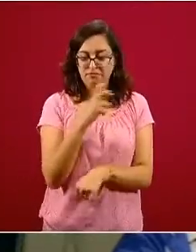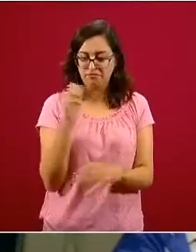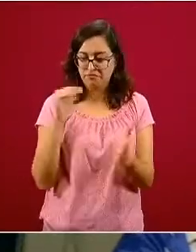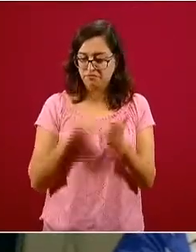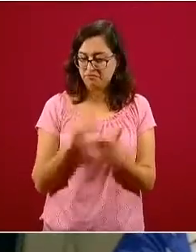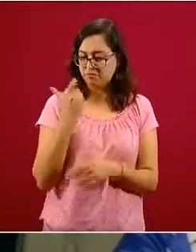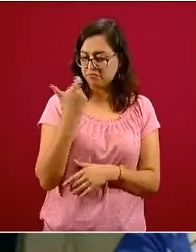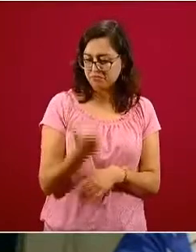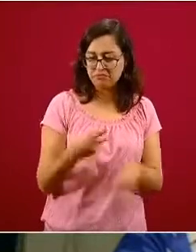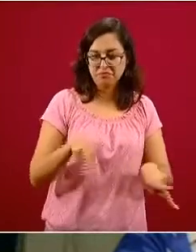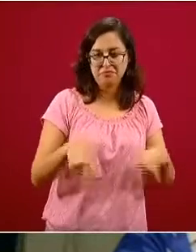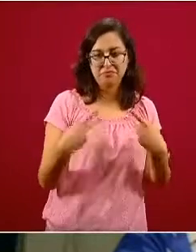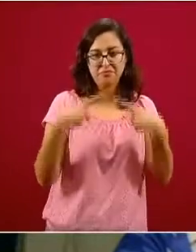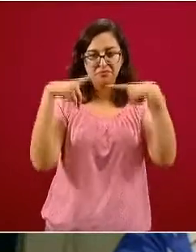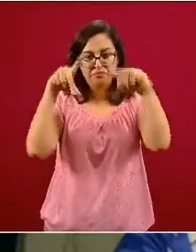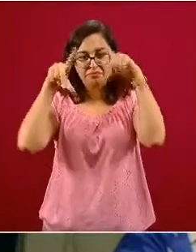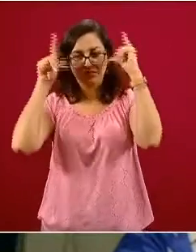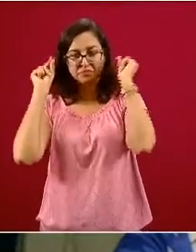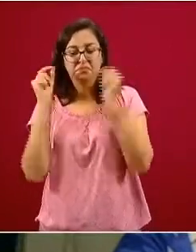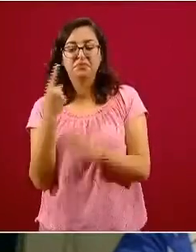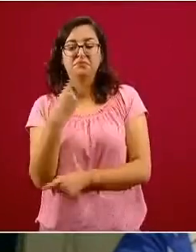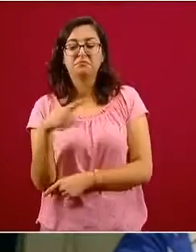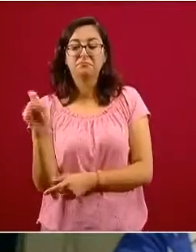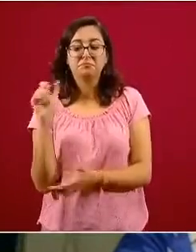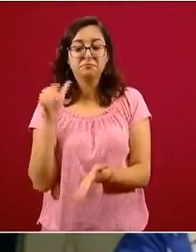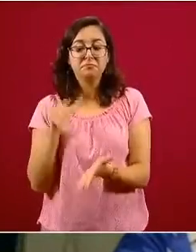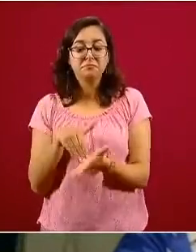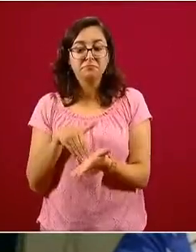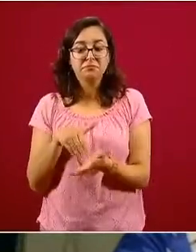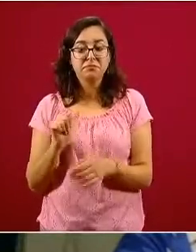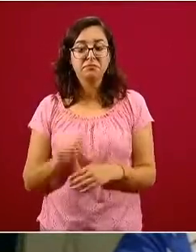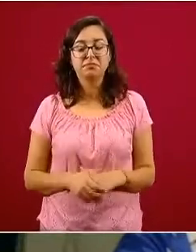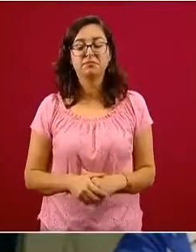200,000, para enfermeras, 100,000.